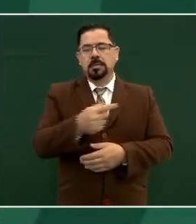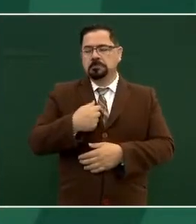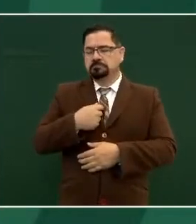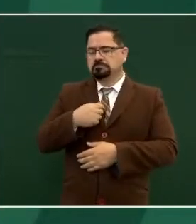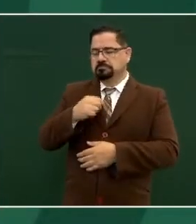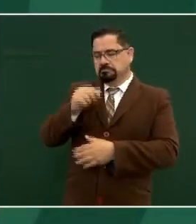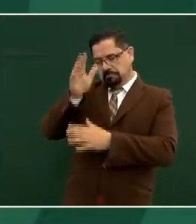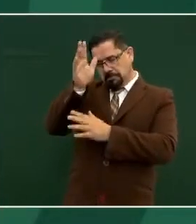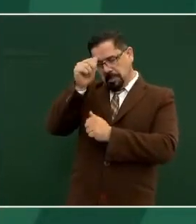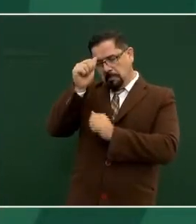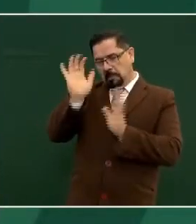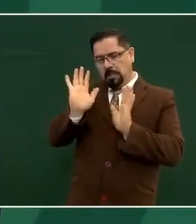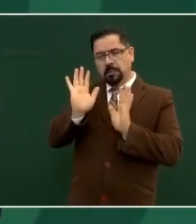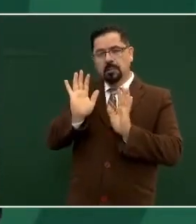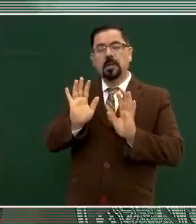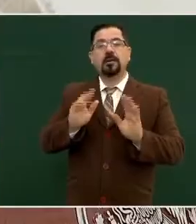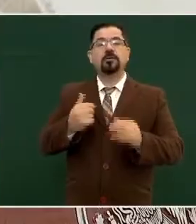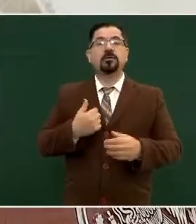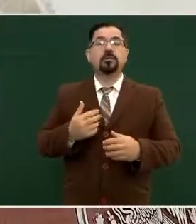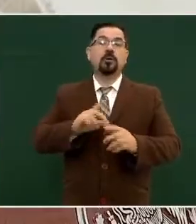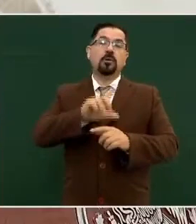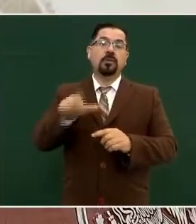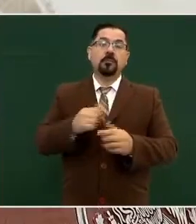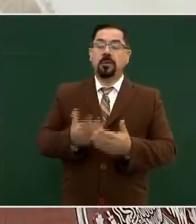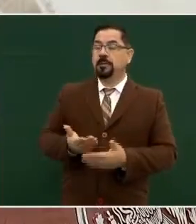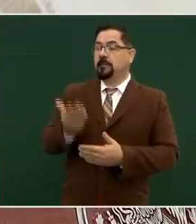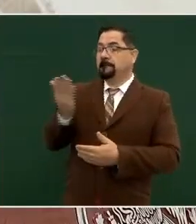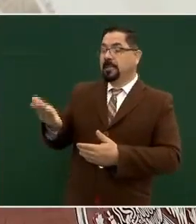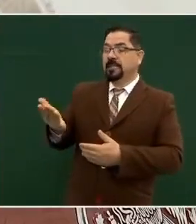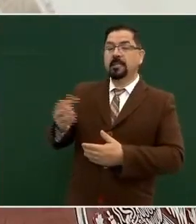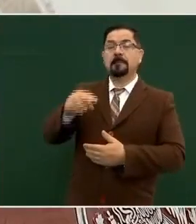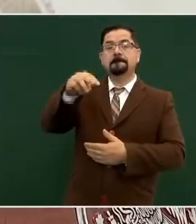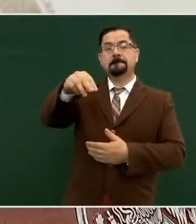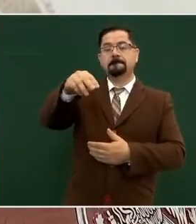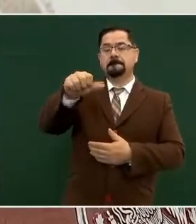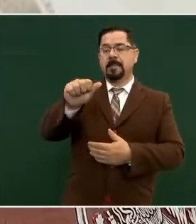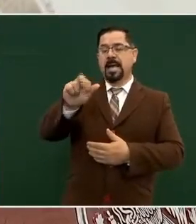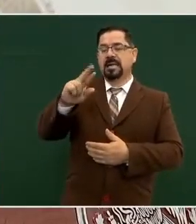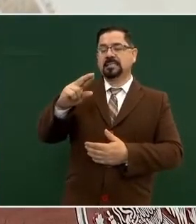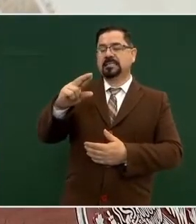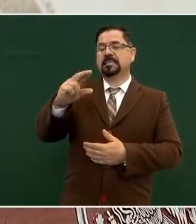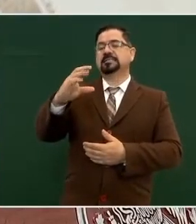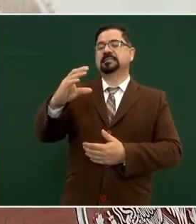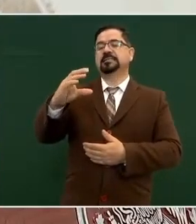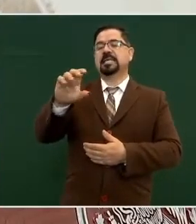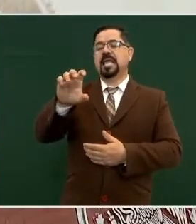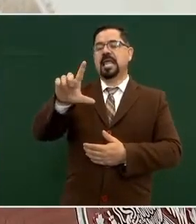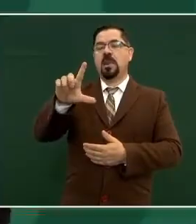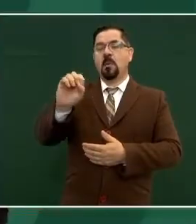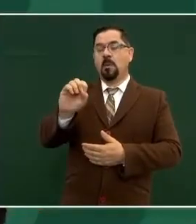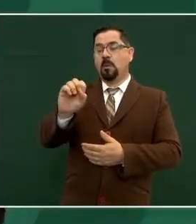acuerdo y ya le pedí a Marcelo que él